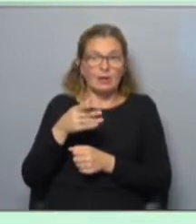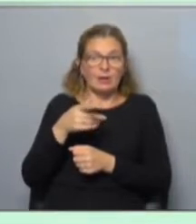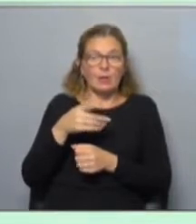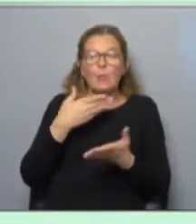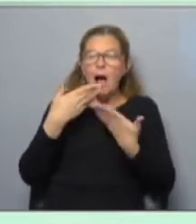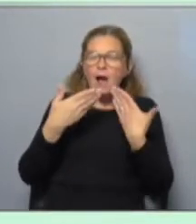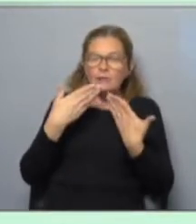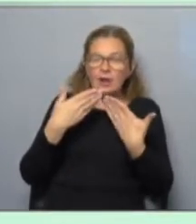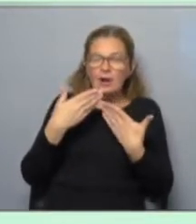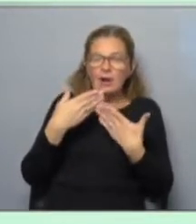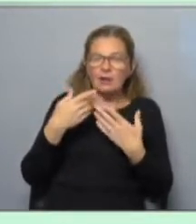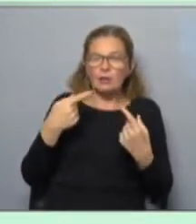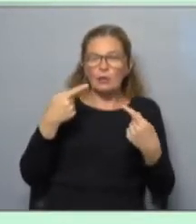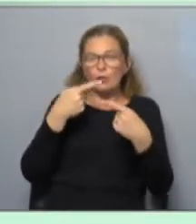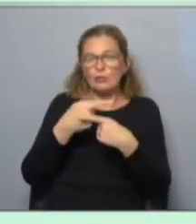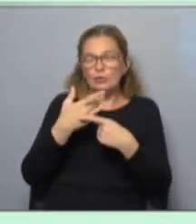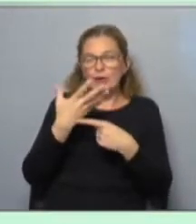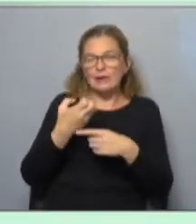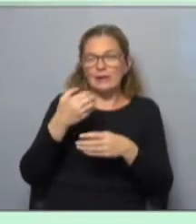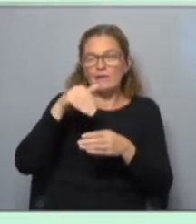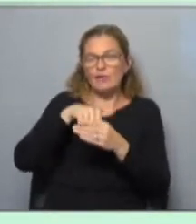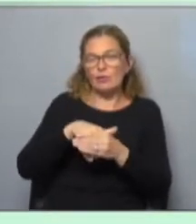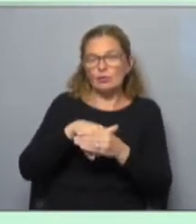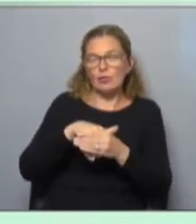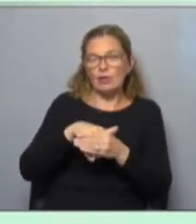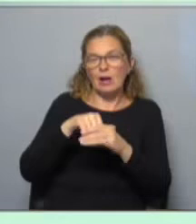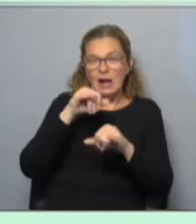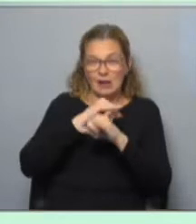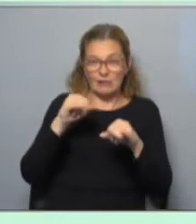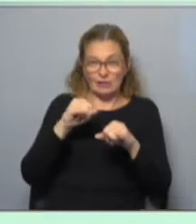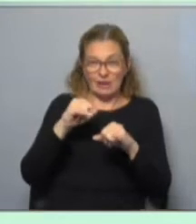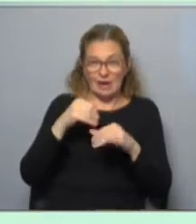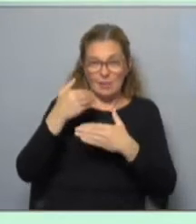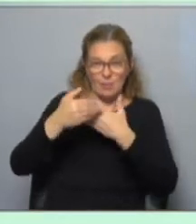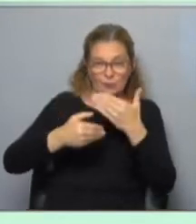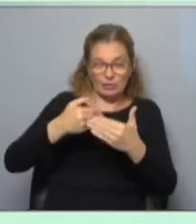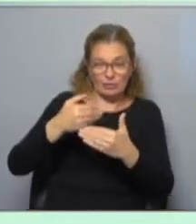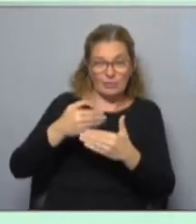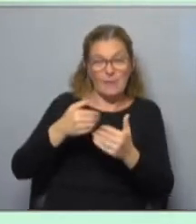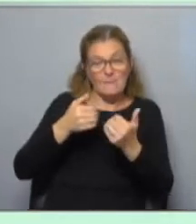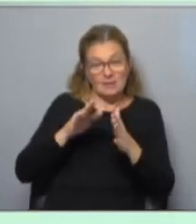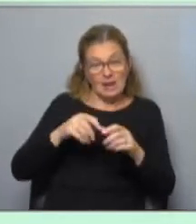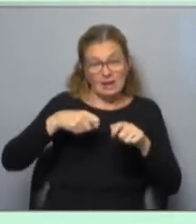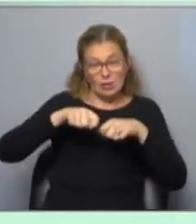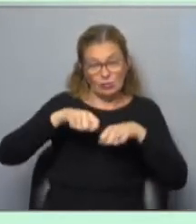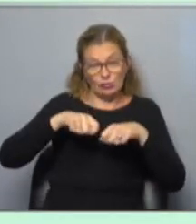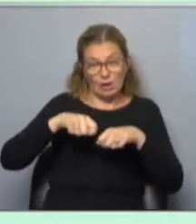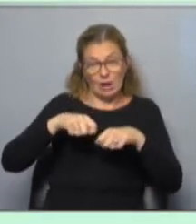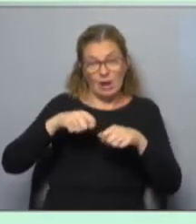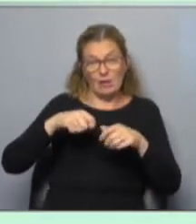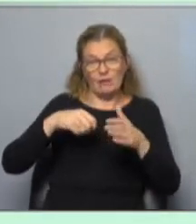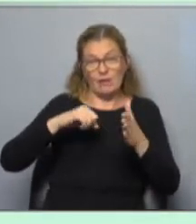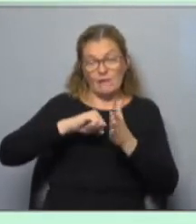conversar con la oposición o con quienes tienen los votos al final del proceso. Si se va a empezar a negociar con el Banco